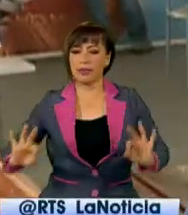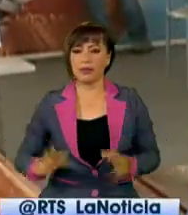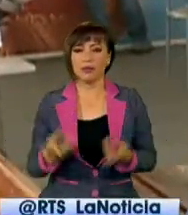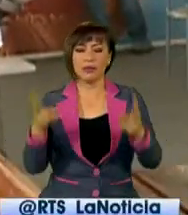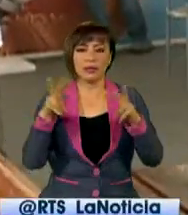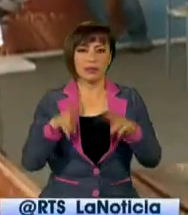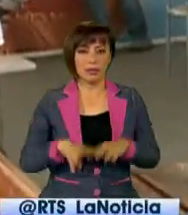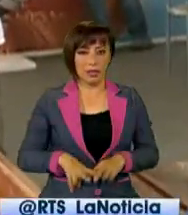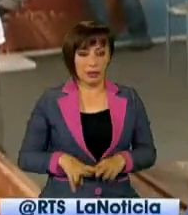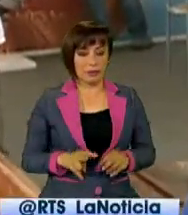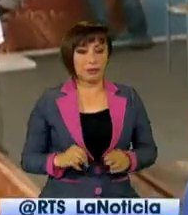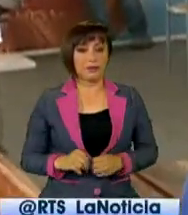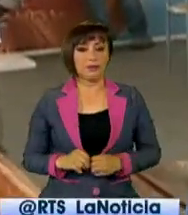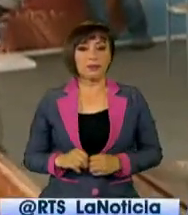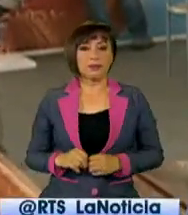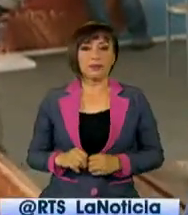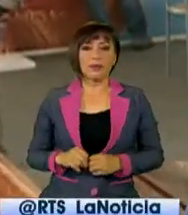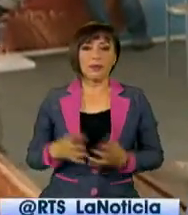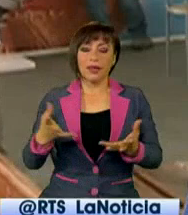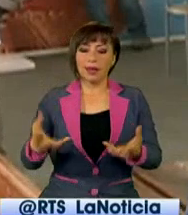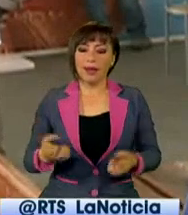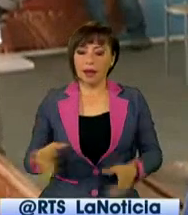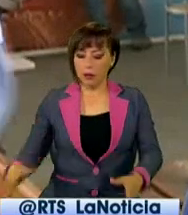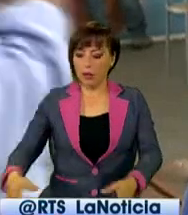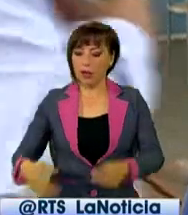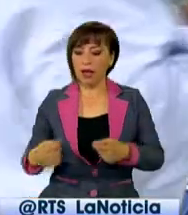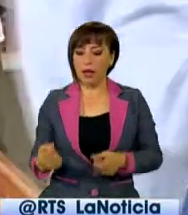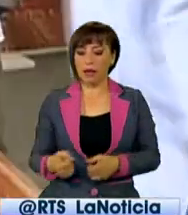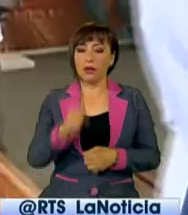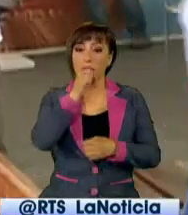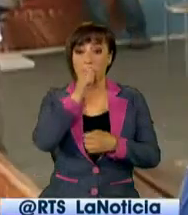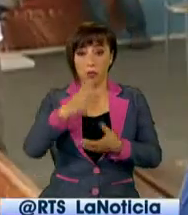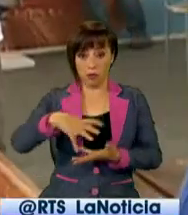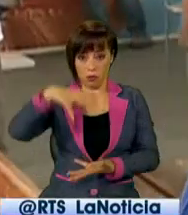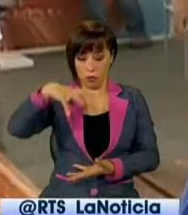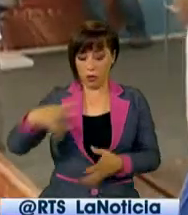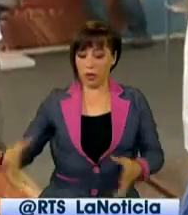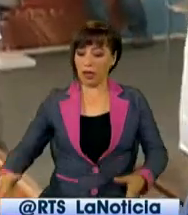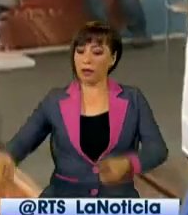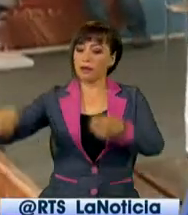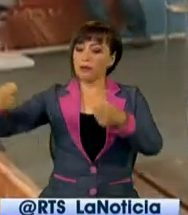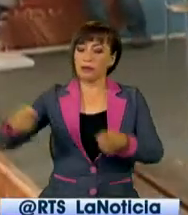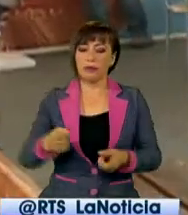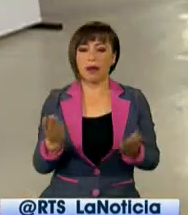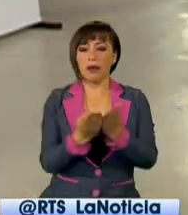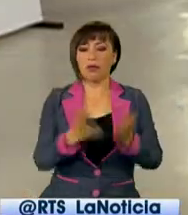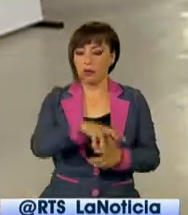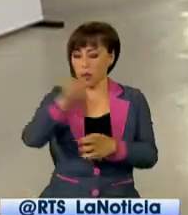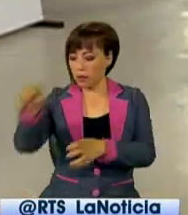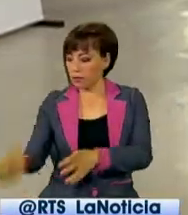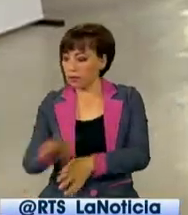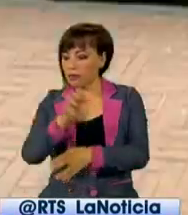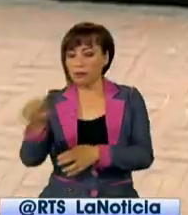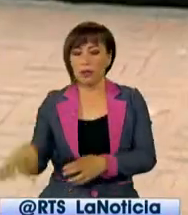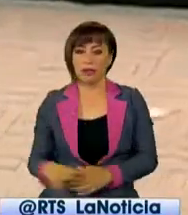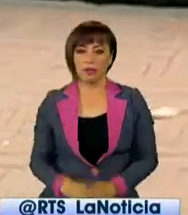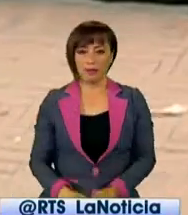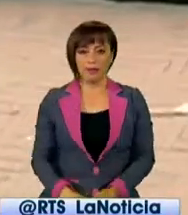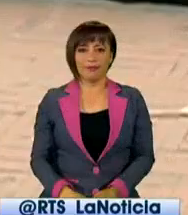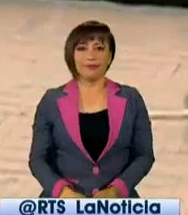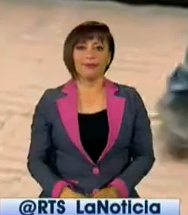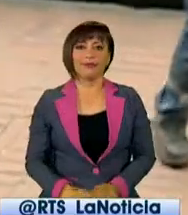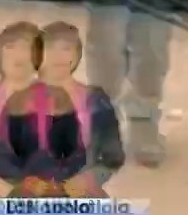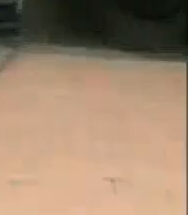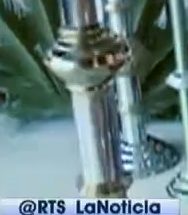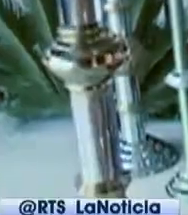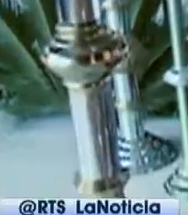aparte tener un saquito o una fundita y ubicar la basura ahí. En Quito informó Andrea